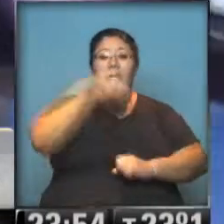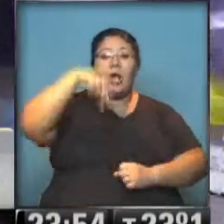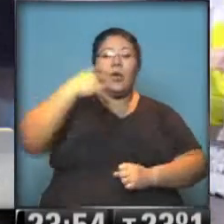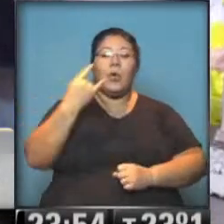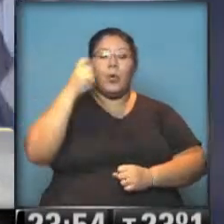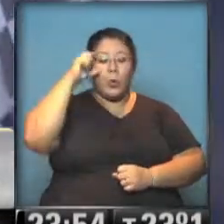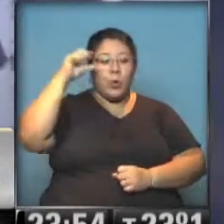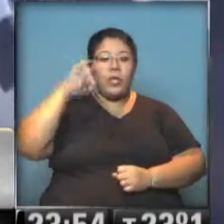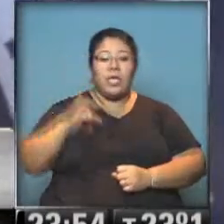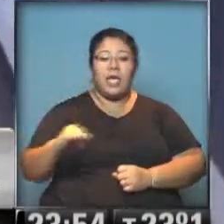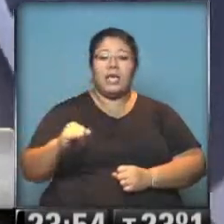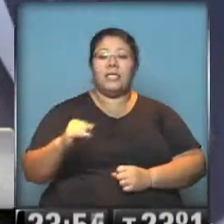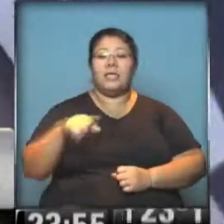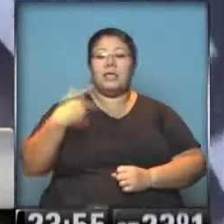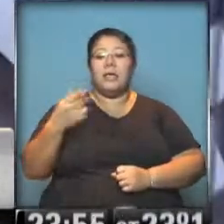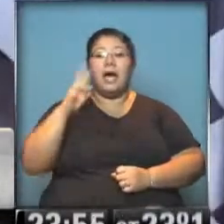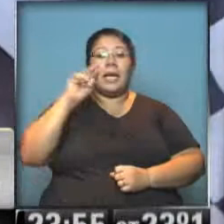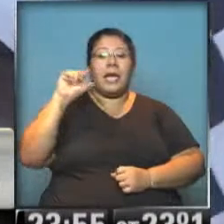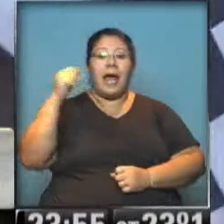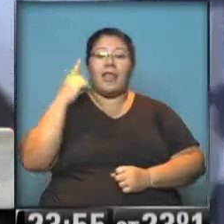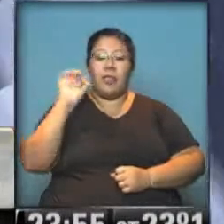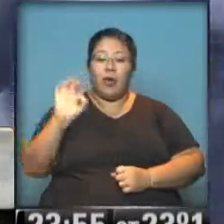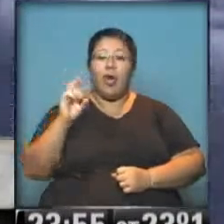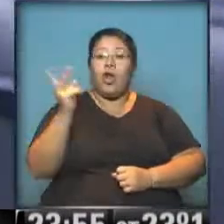ambos integrantes de la denominada Banda del Oeste.